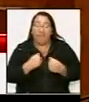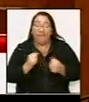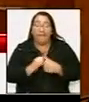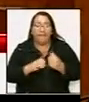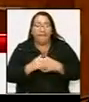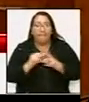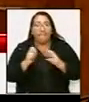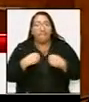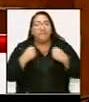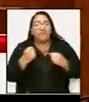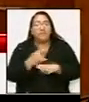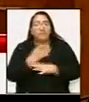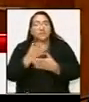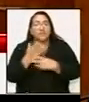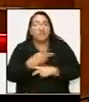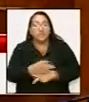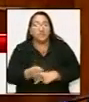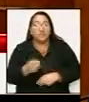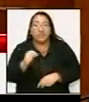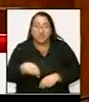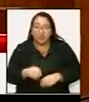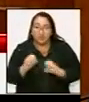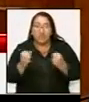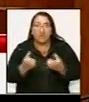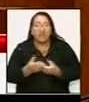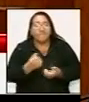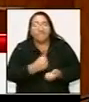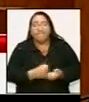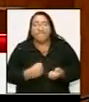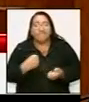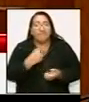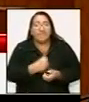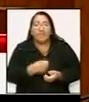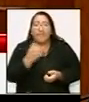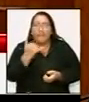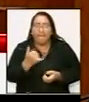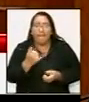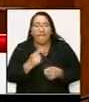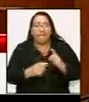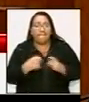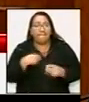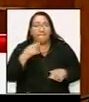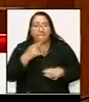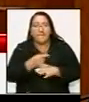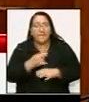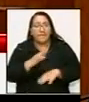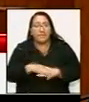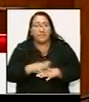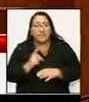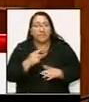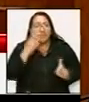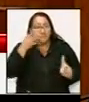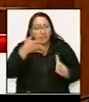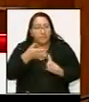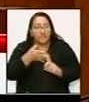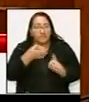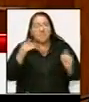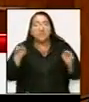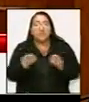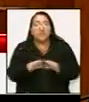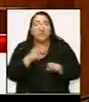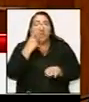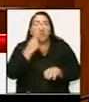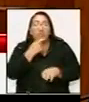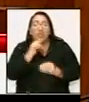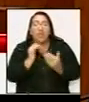materia de lucha contra la violencia. Y en este Parlamento, lastimosamente, ha habido y hay quienes se oponen todavía al enfoque de igualdad de género en la